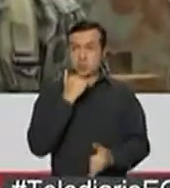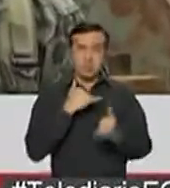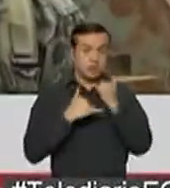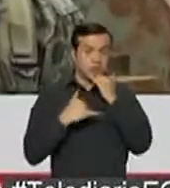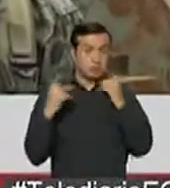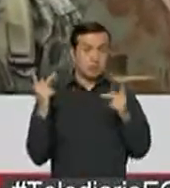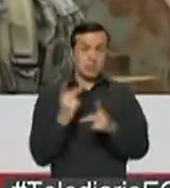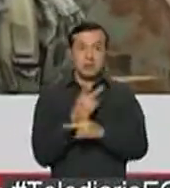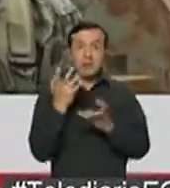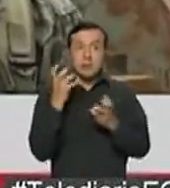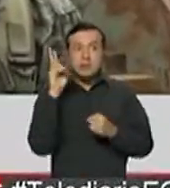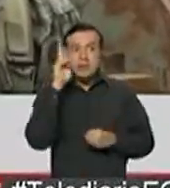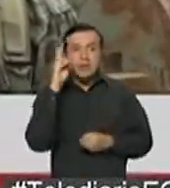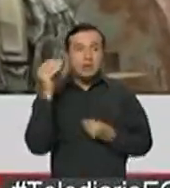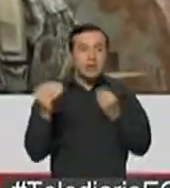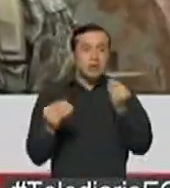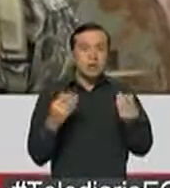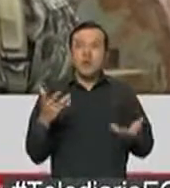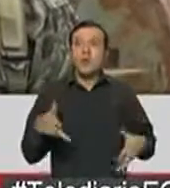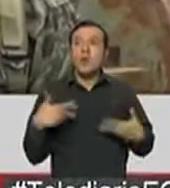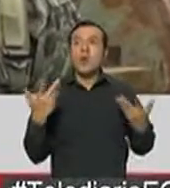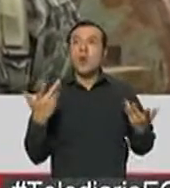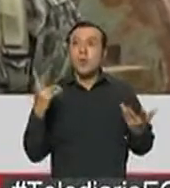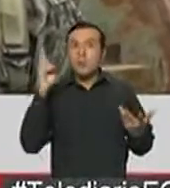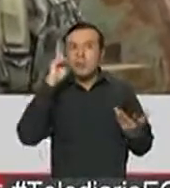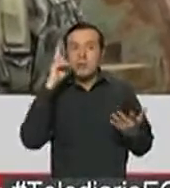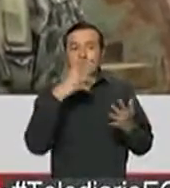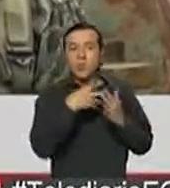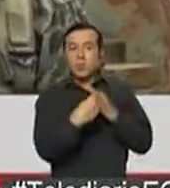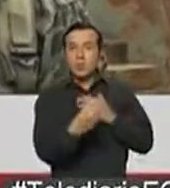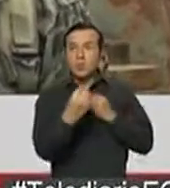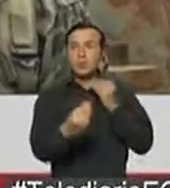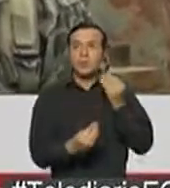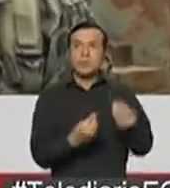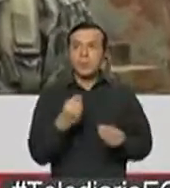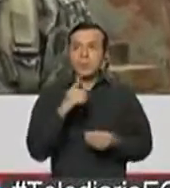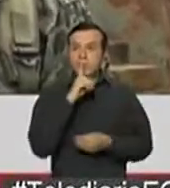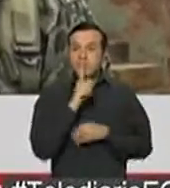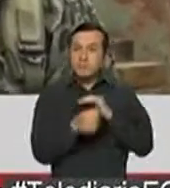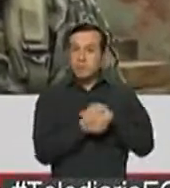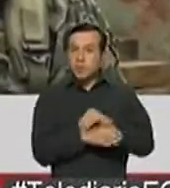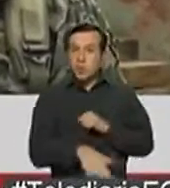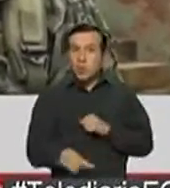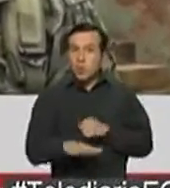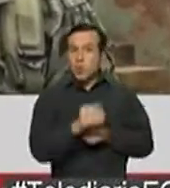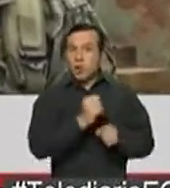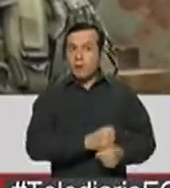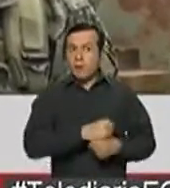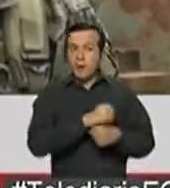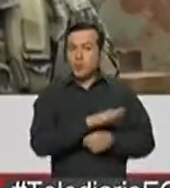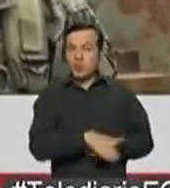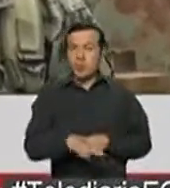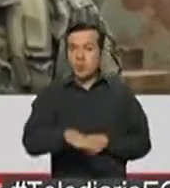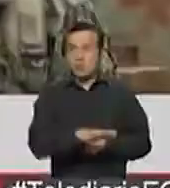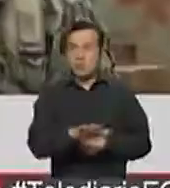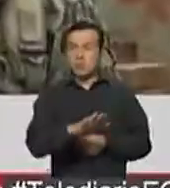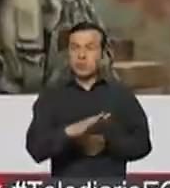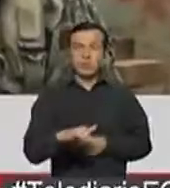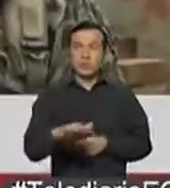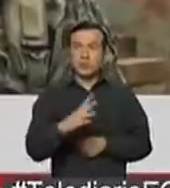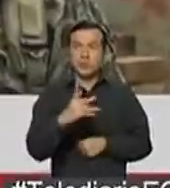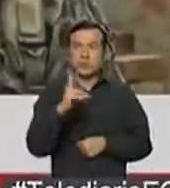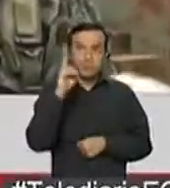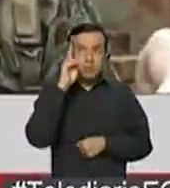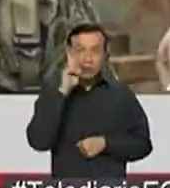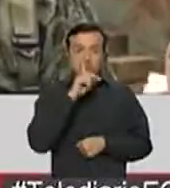seguido buscando otras alternativas por donde salir. Para eso utilizan caminos de herraduras, hacen este trabajo que nosotros le llamamos de